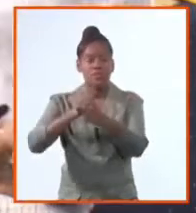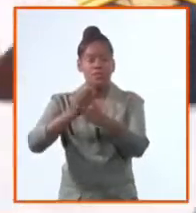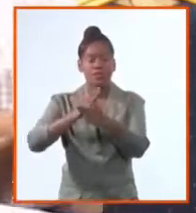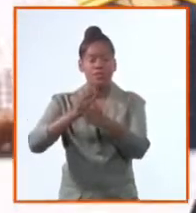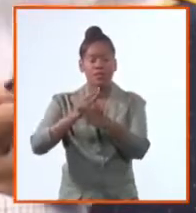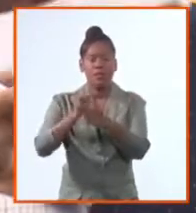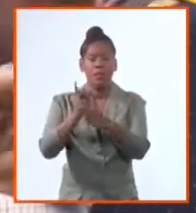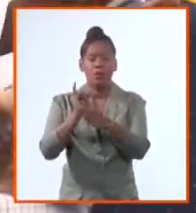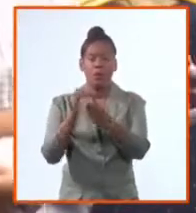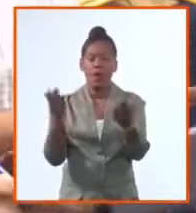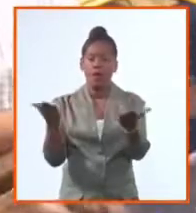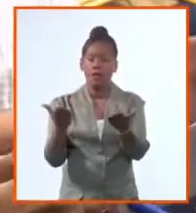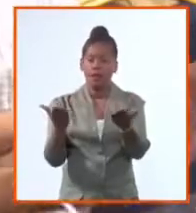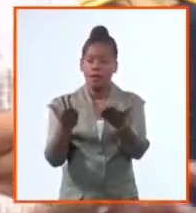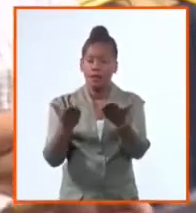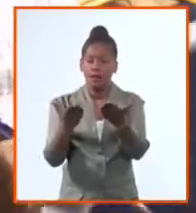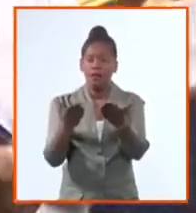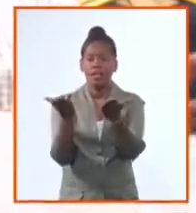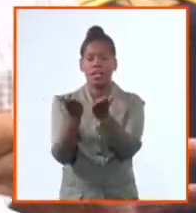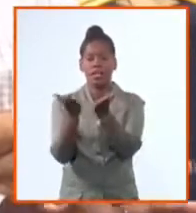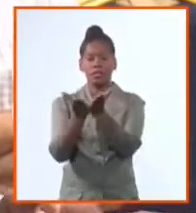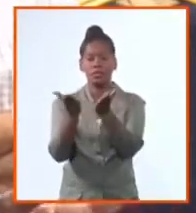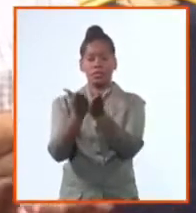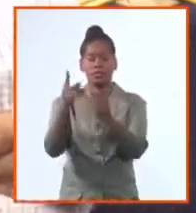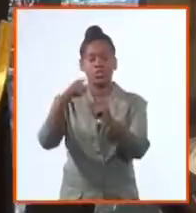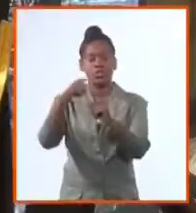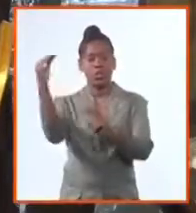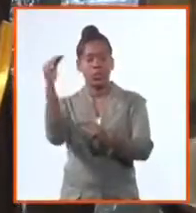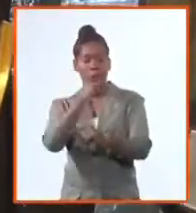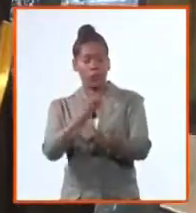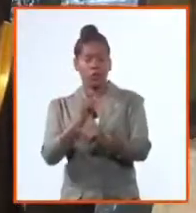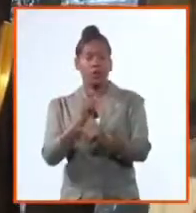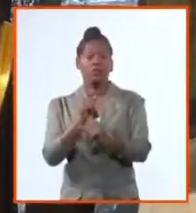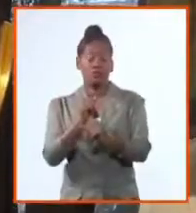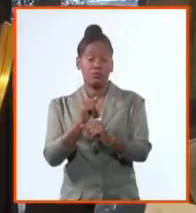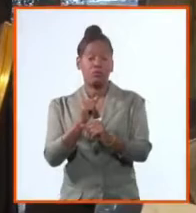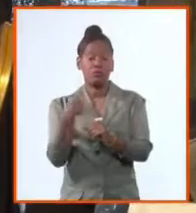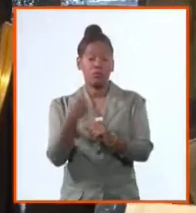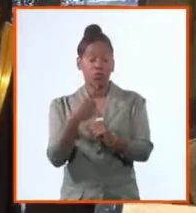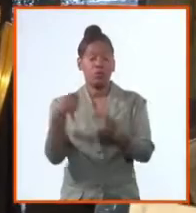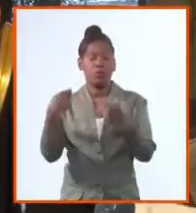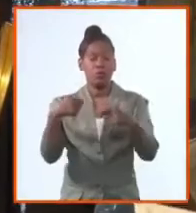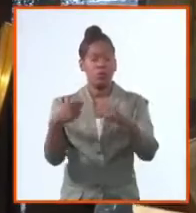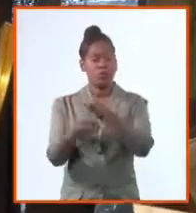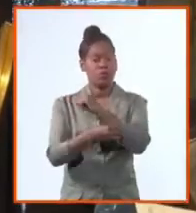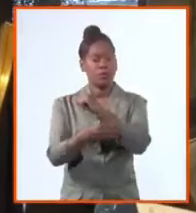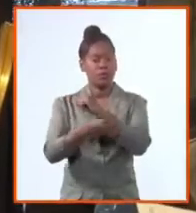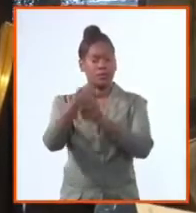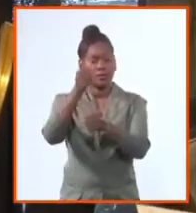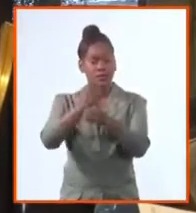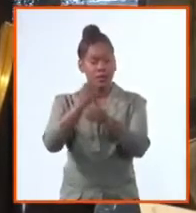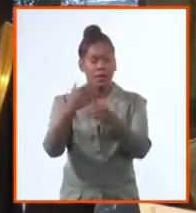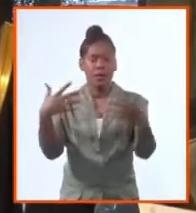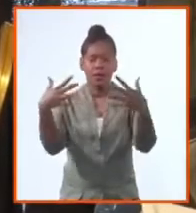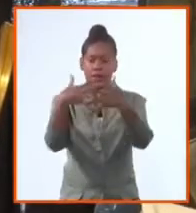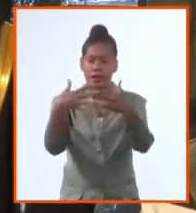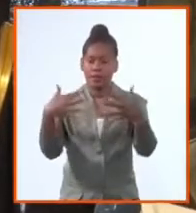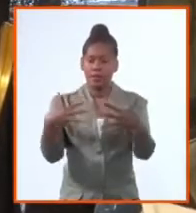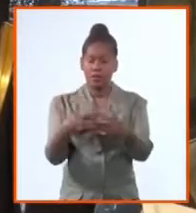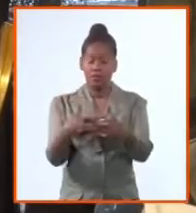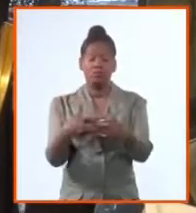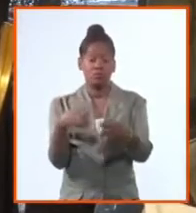cualquier diagnóstico. Los primers que queden con calidad, el equipo, pero es una fortaleza que les digo